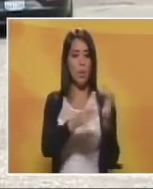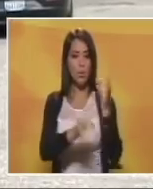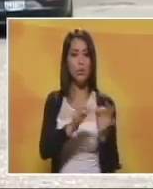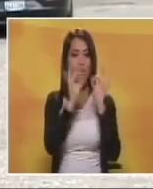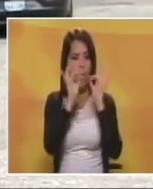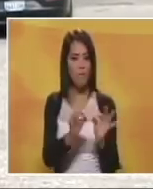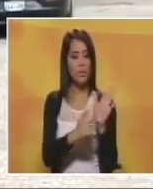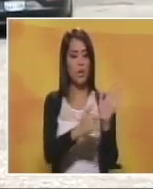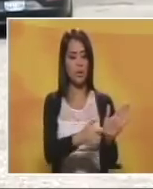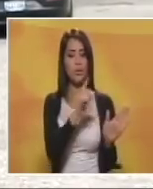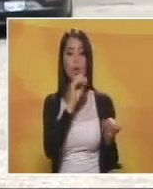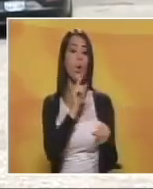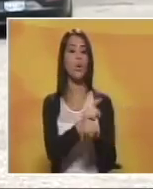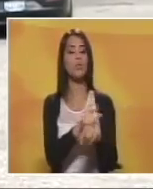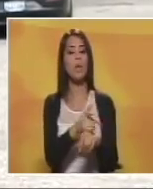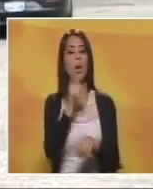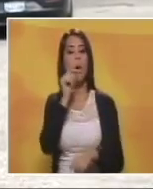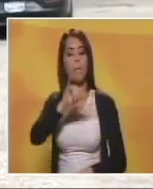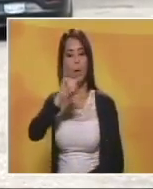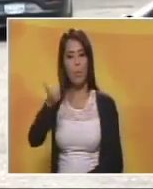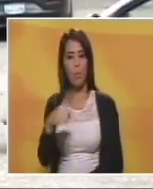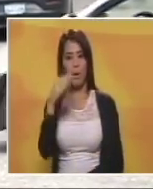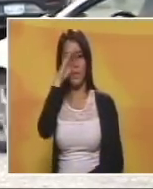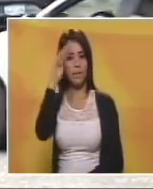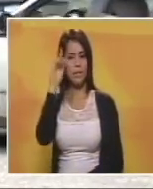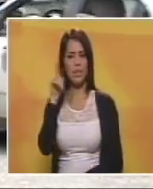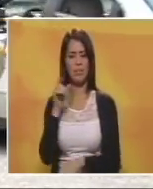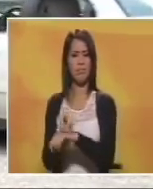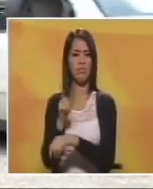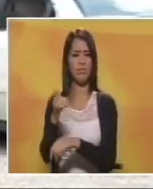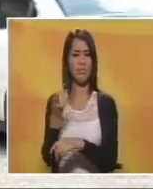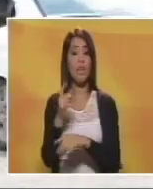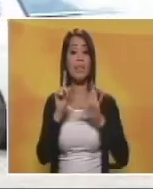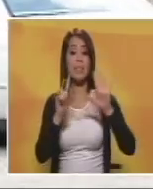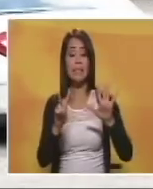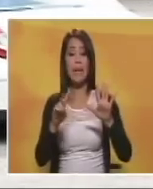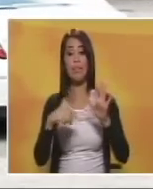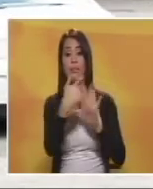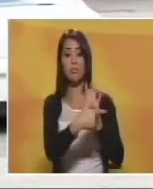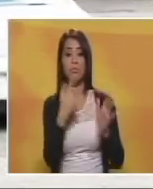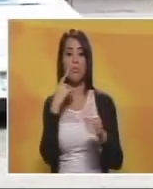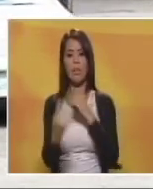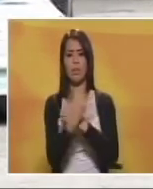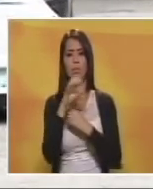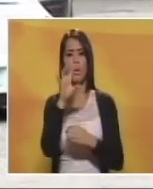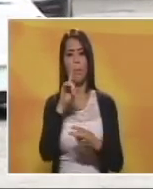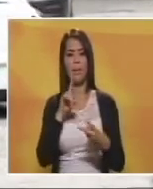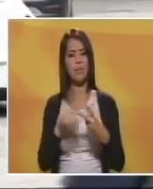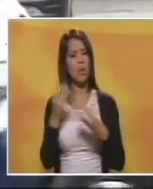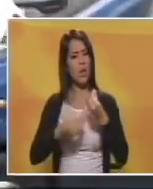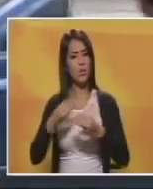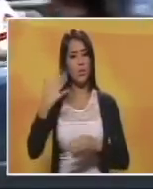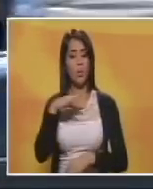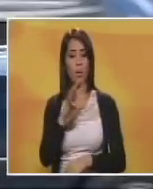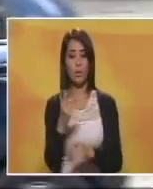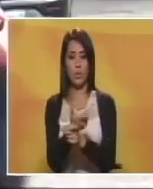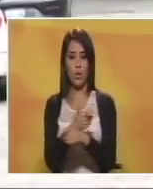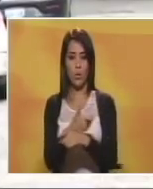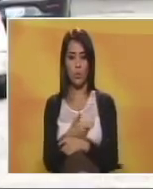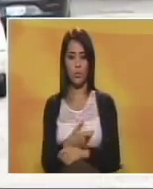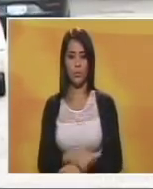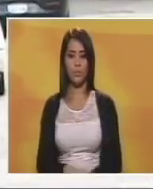sobre por qué el SEBIN lo mantiene aislado e incomunicado de su defensa y sus familiares. Ya han transcurrido 20 días de los 45 días que tiene el